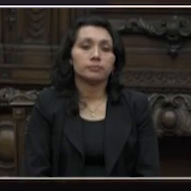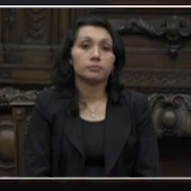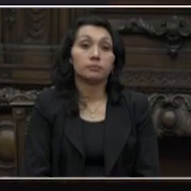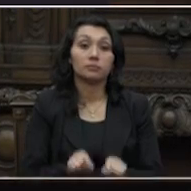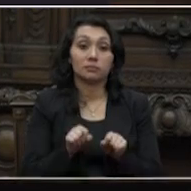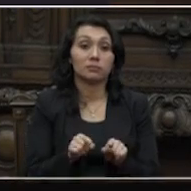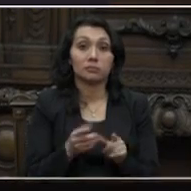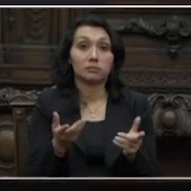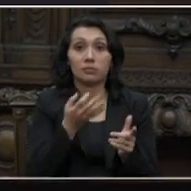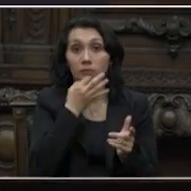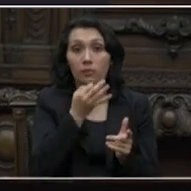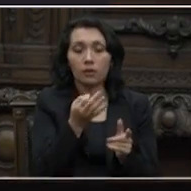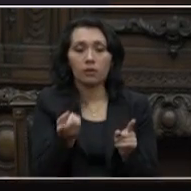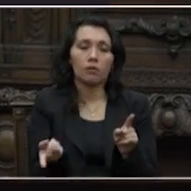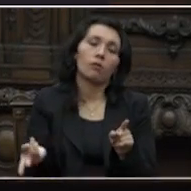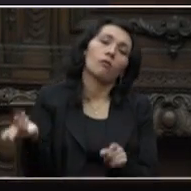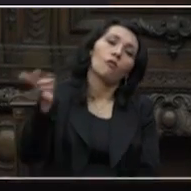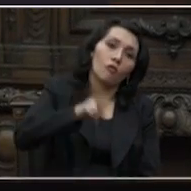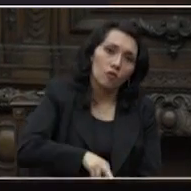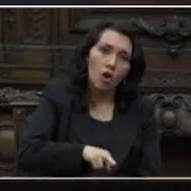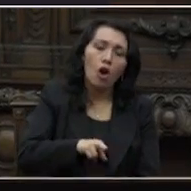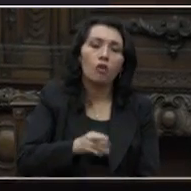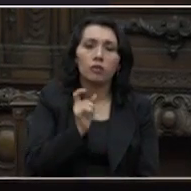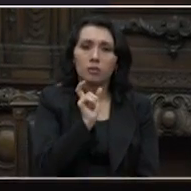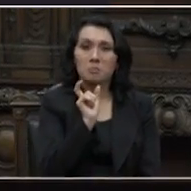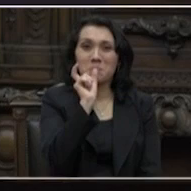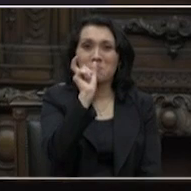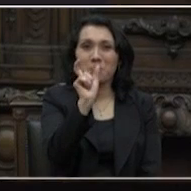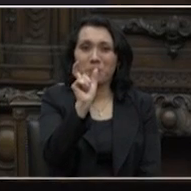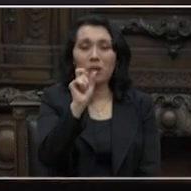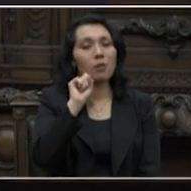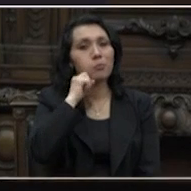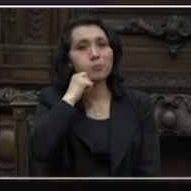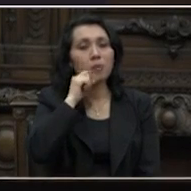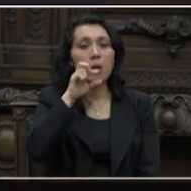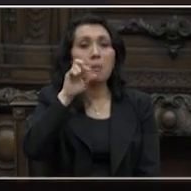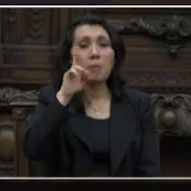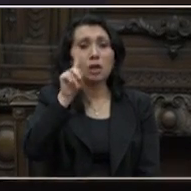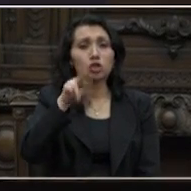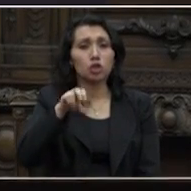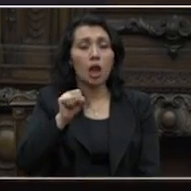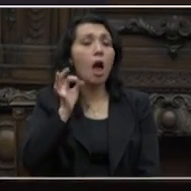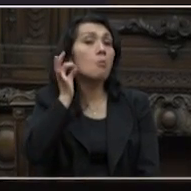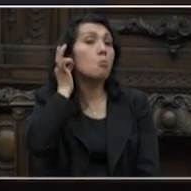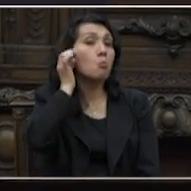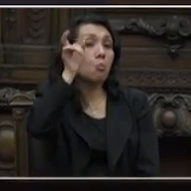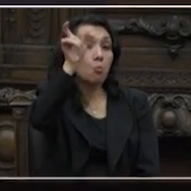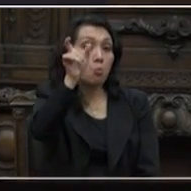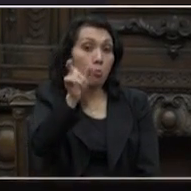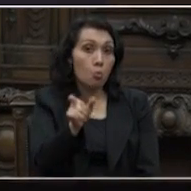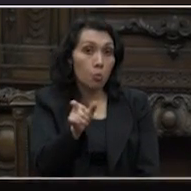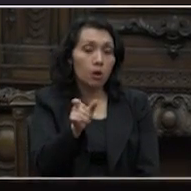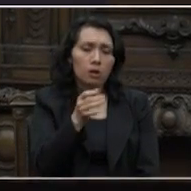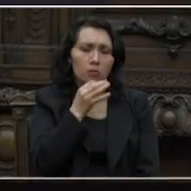Esto quiere decir que se vuelve de nuevo al concepto de persona, de mujer, y se